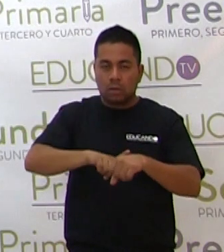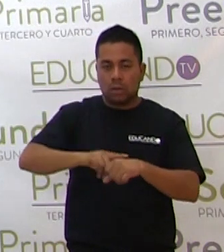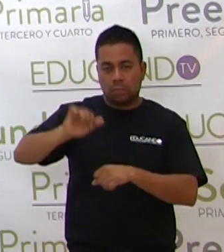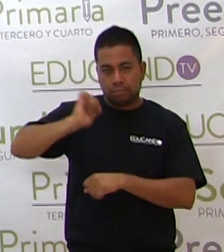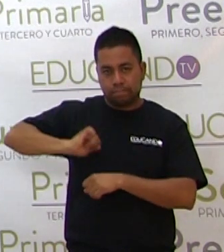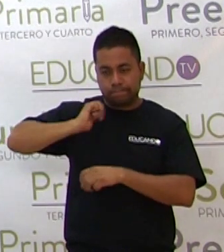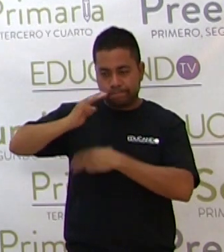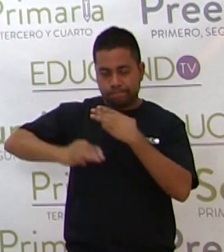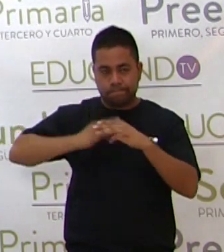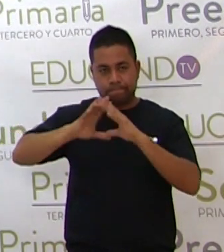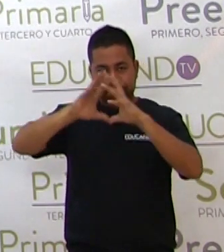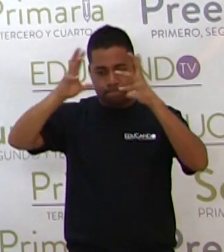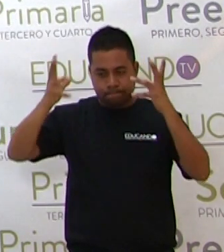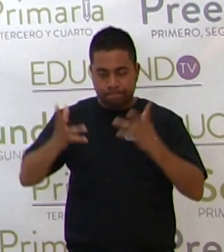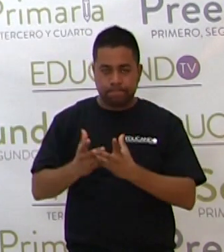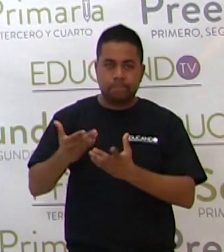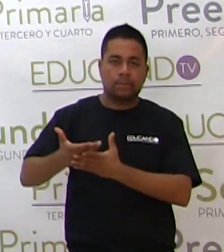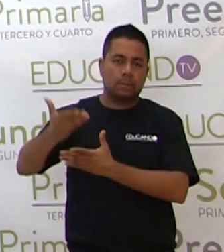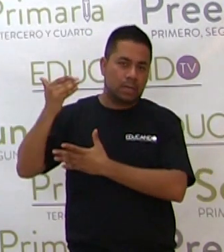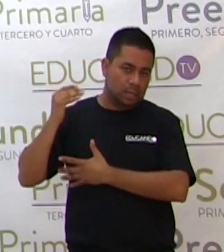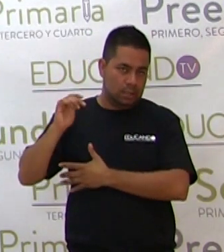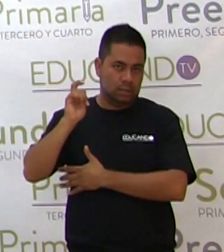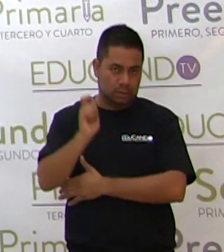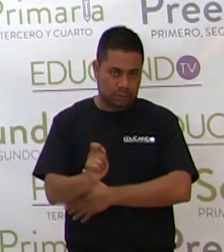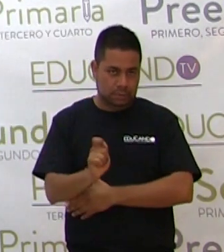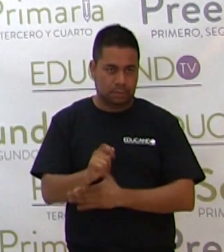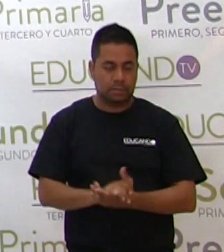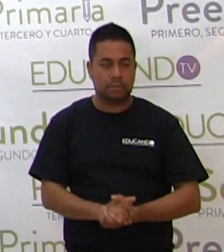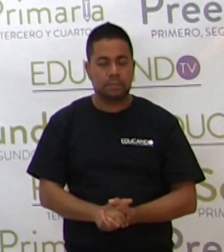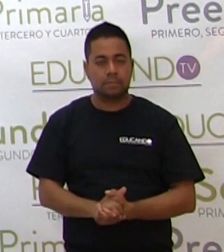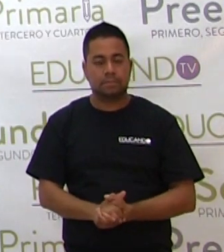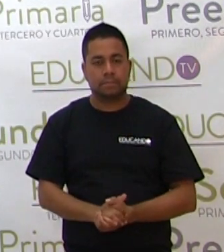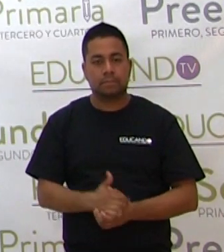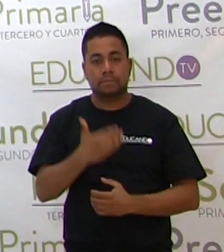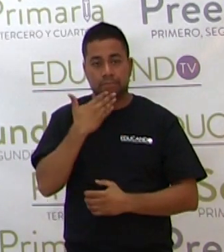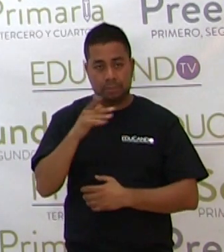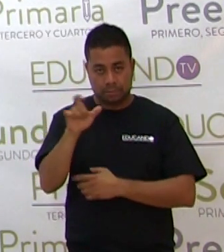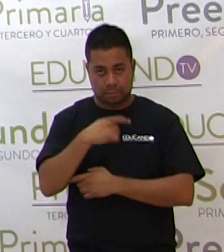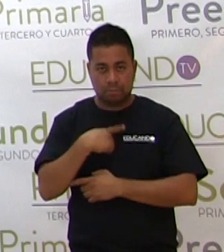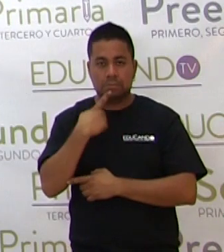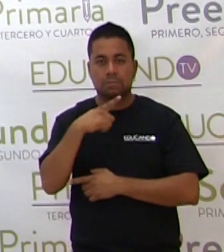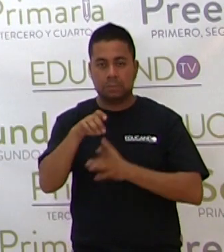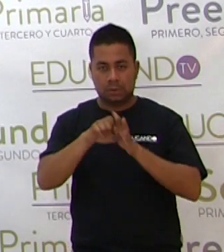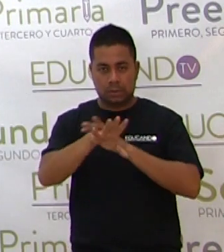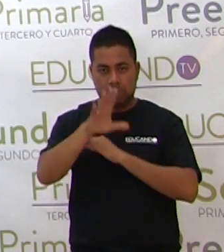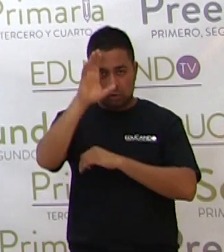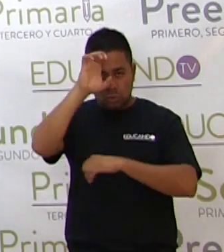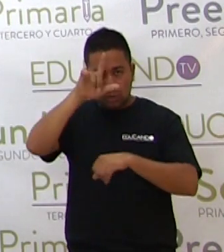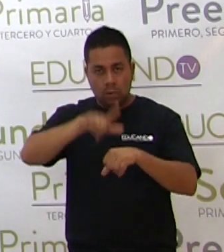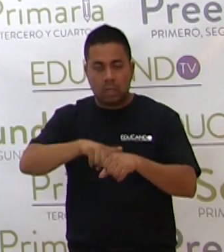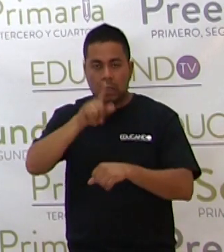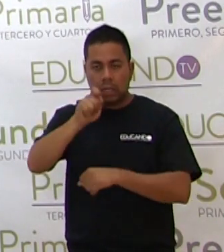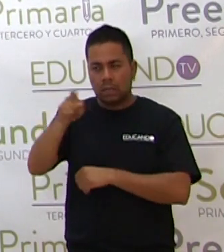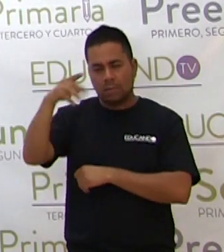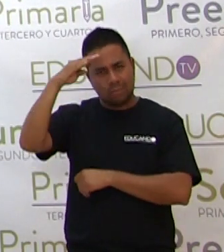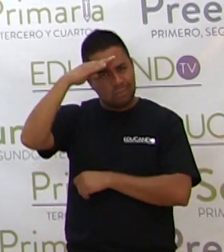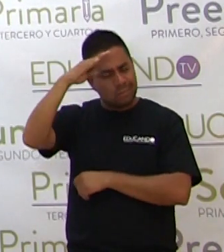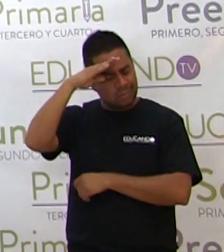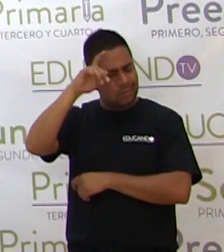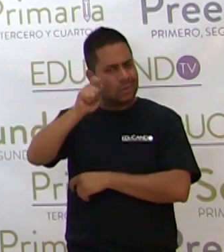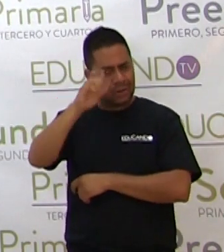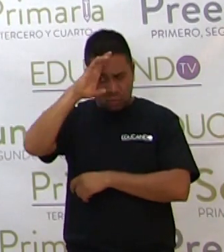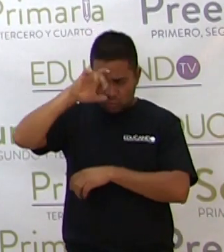del mundo ahora bien cuando uno dice la palabra cultura ustedes en qué piensan